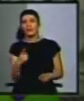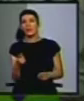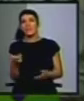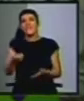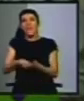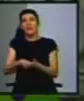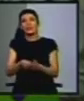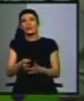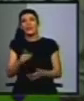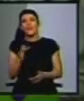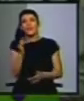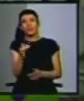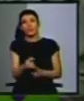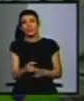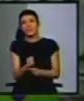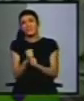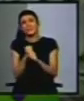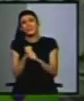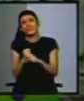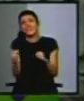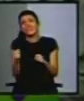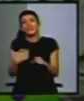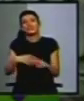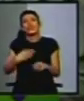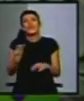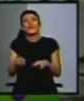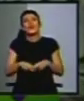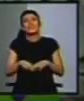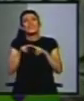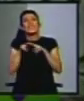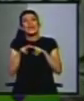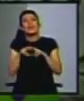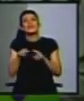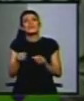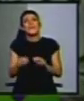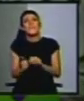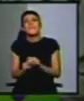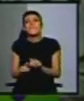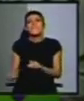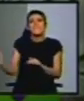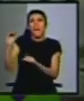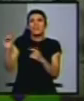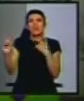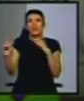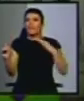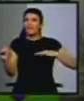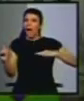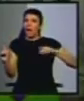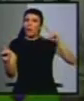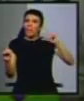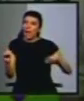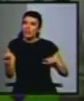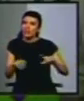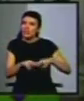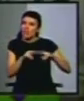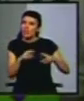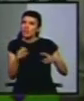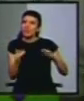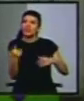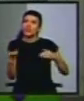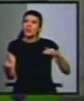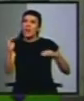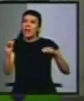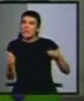nosotros ofrezcamos una tasa de interés superior al bancario, porque no se puede competir con un banco ofreciendo estas tasas de interés